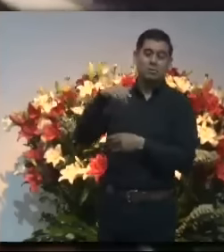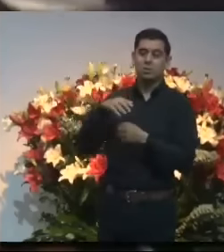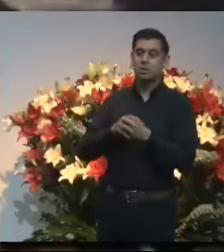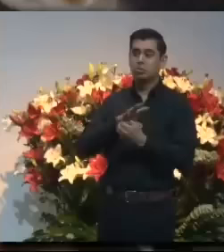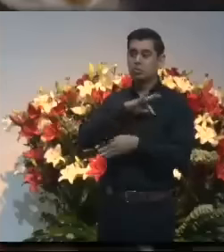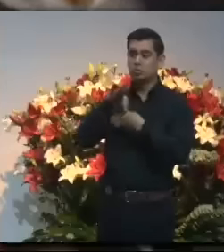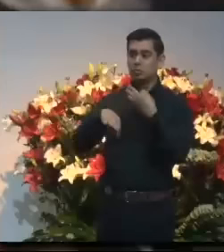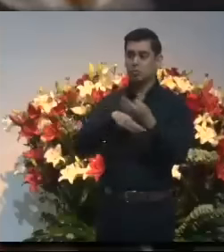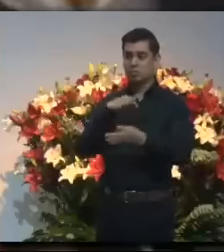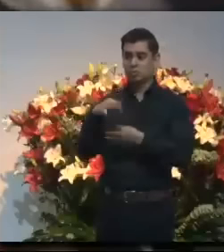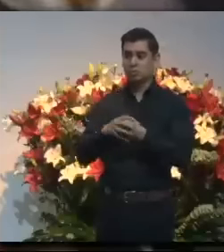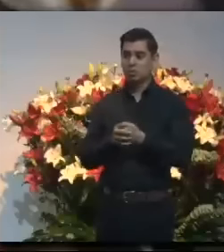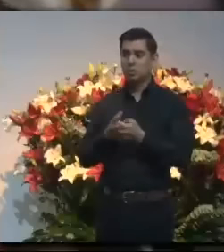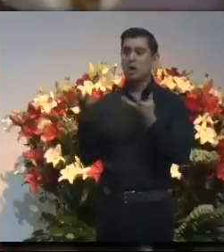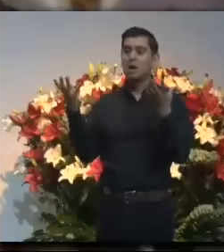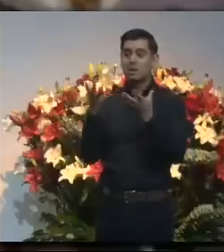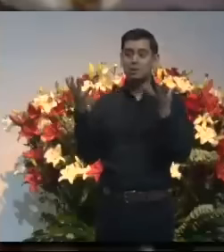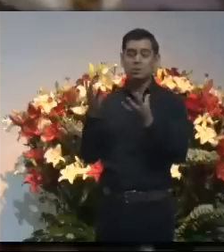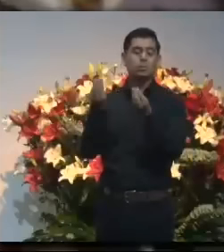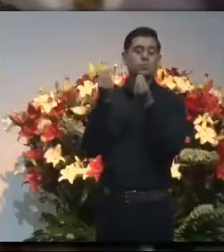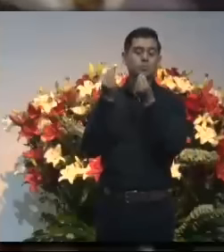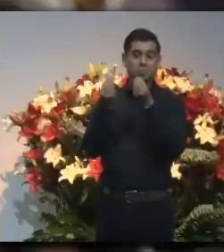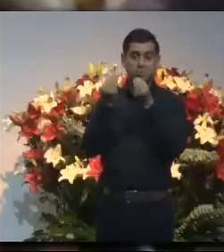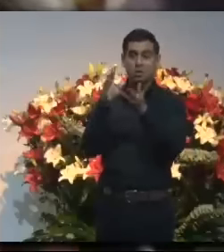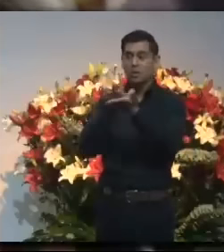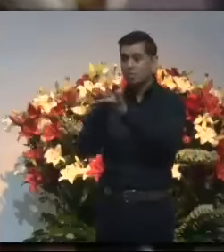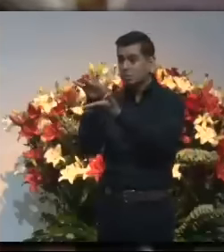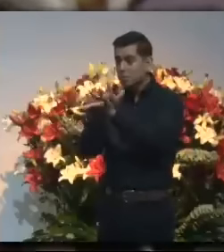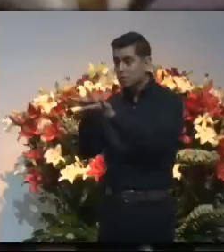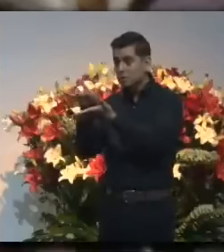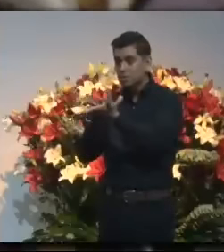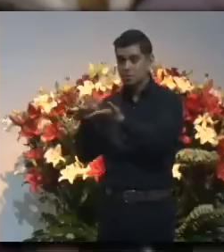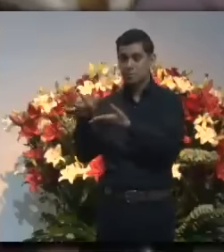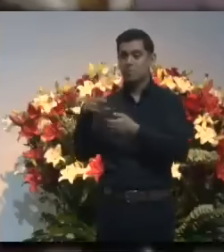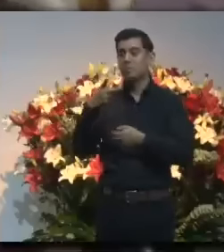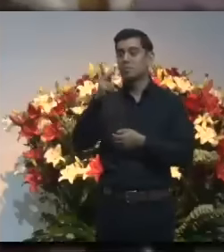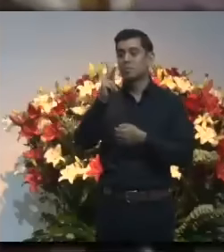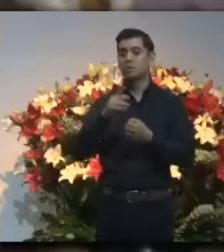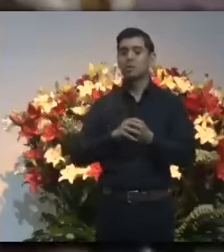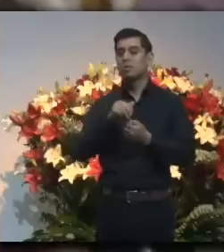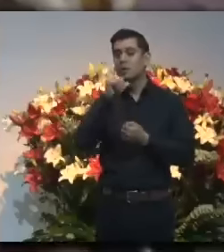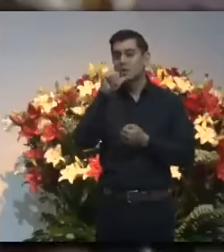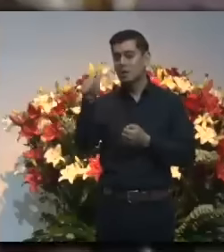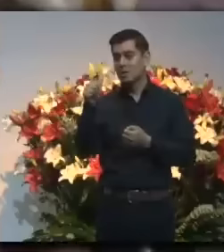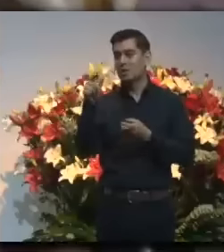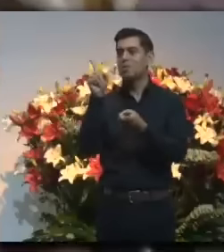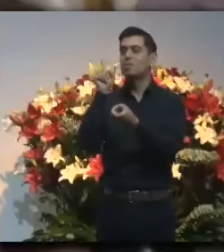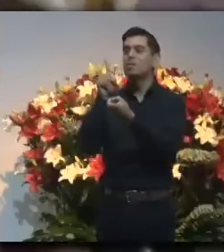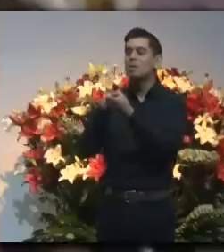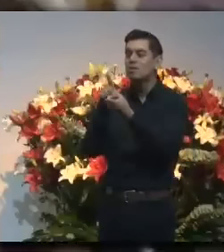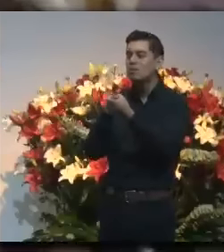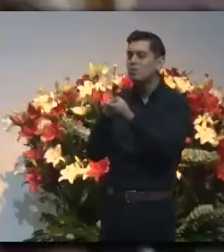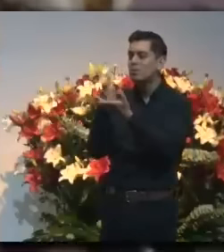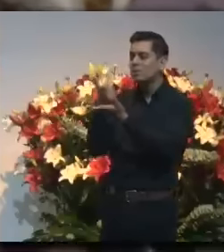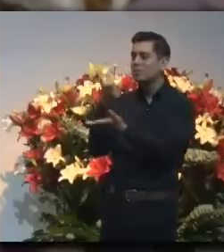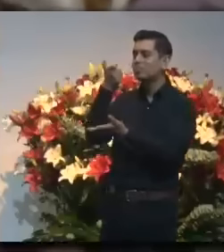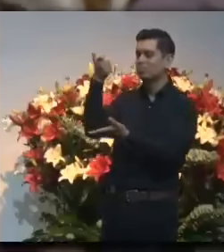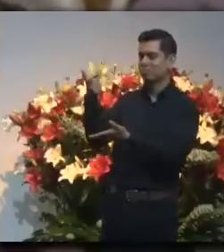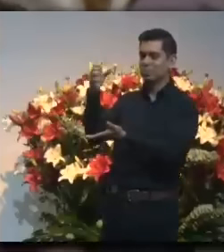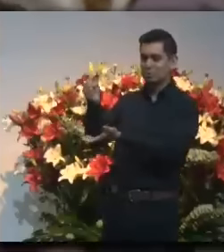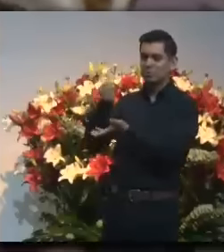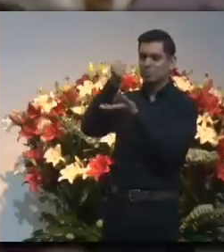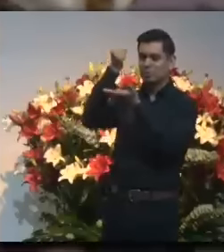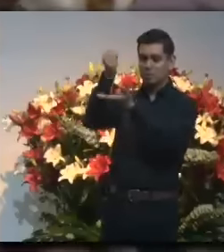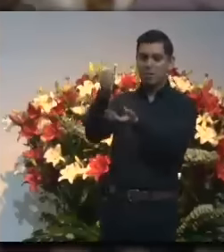ninguno han hecho muchísimas propuestas, muchísimos apoyos sociales. Ninguno ha sabido responder la pregunta de dónde van a sacar ese dinero. ¿Lo van a hacer al igual que